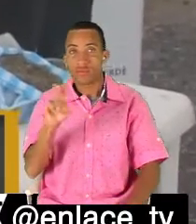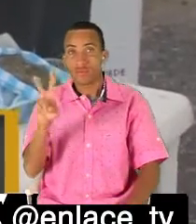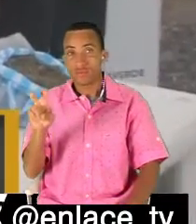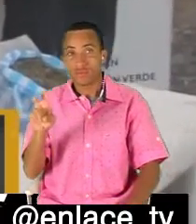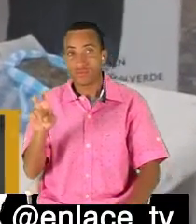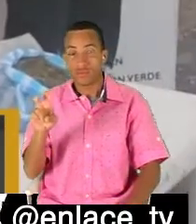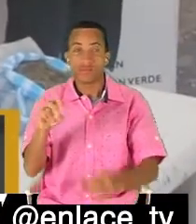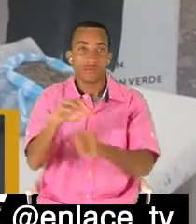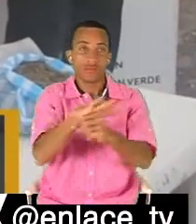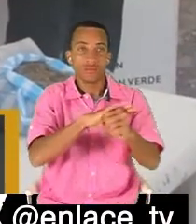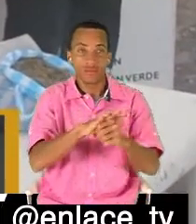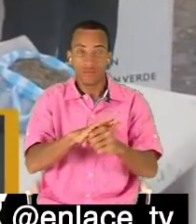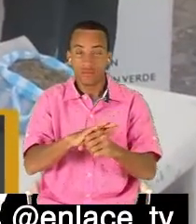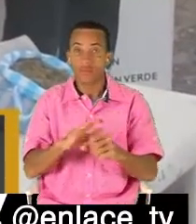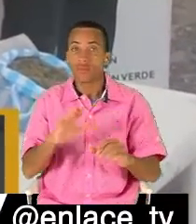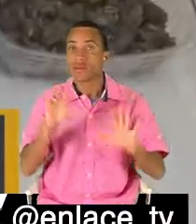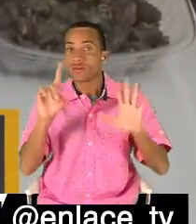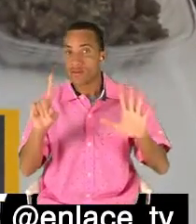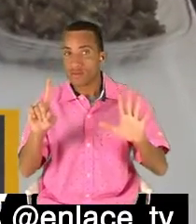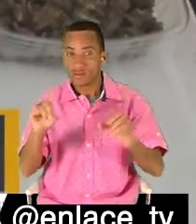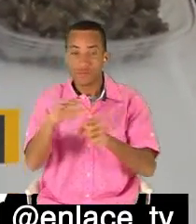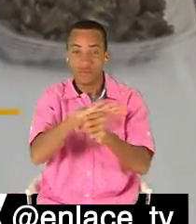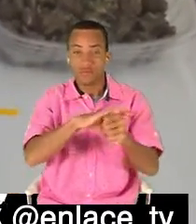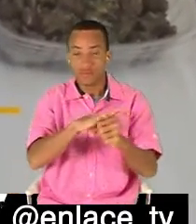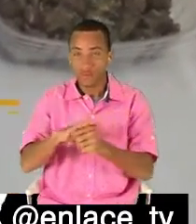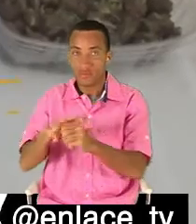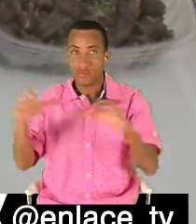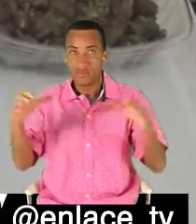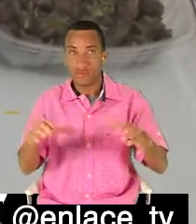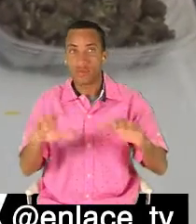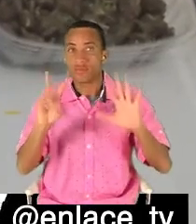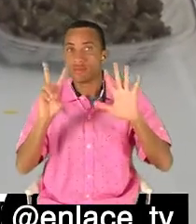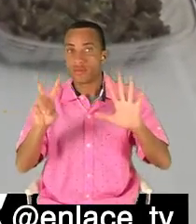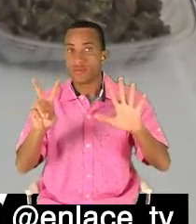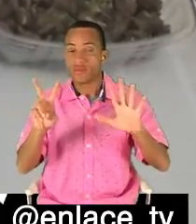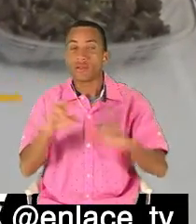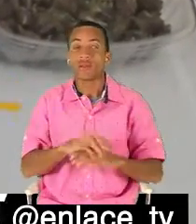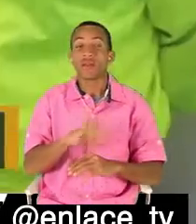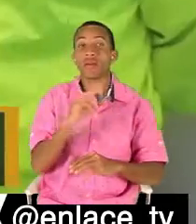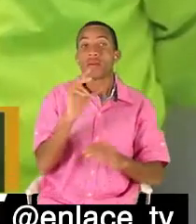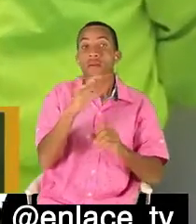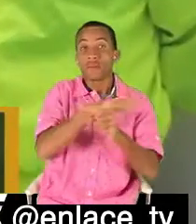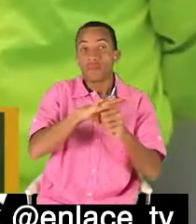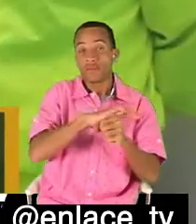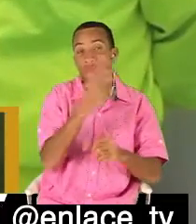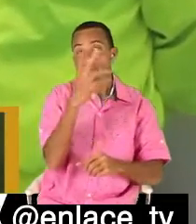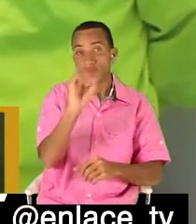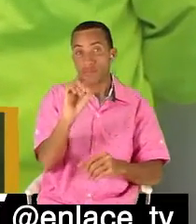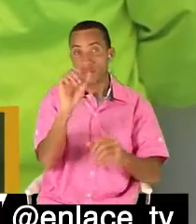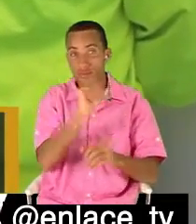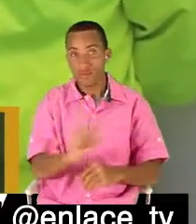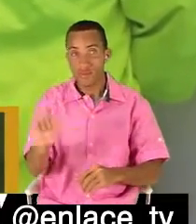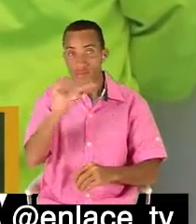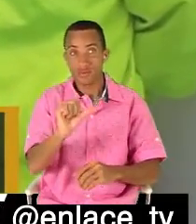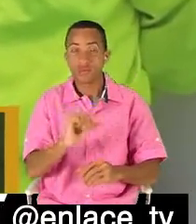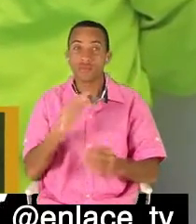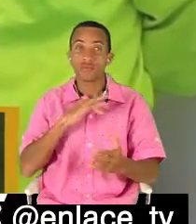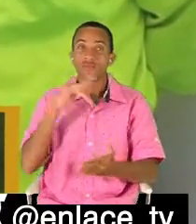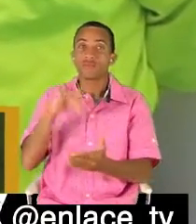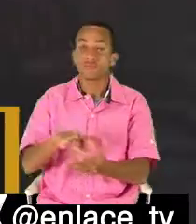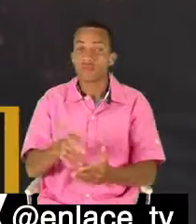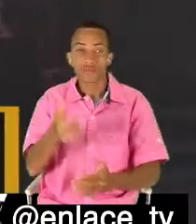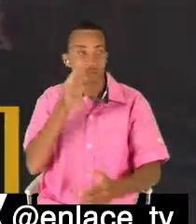operativo desarrollado en las comunas 6 y 7 de Barranca Bermeja, exactamente en los barrios 20 de agosto y la invasión El Diamante, donde se realizaron 2 órdenes de registro